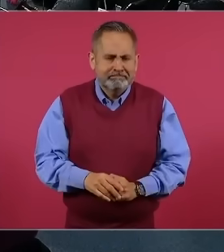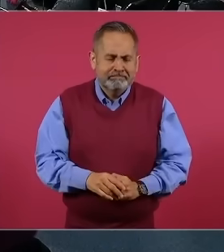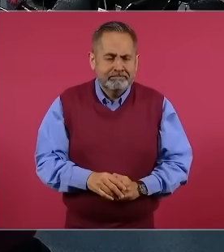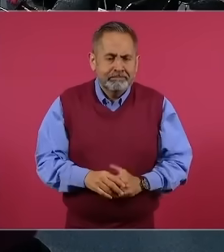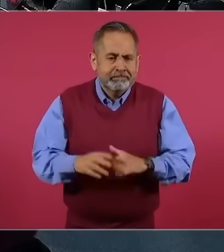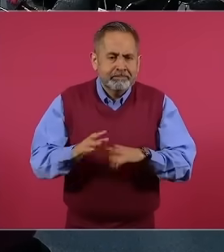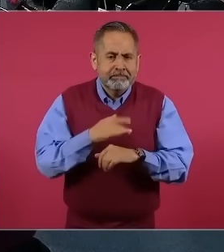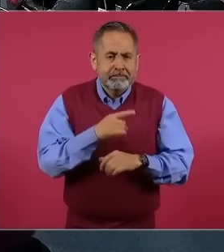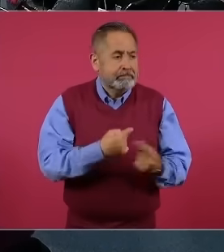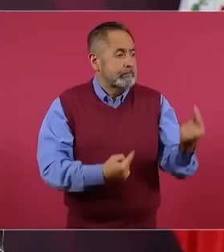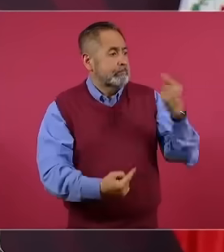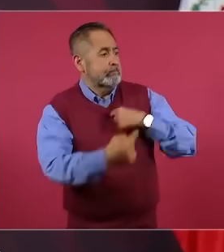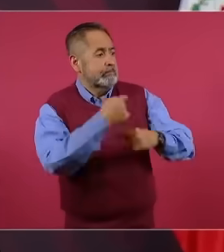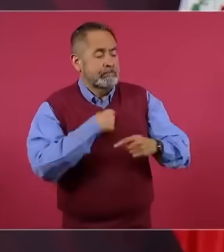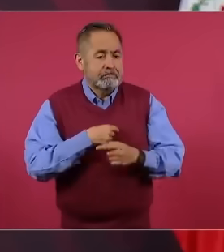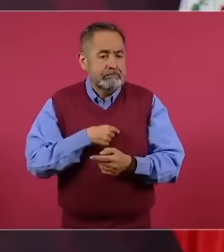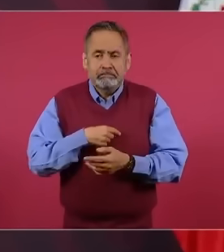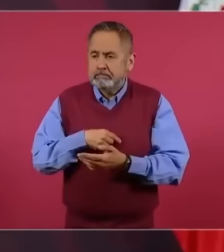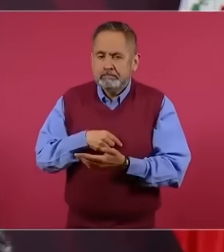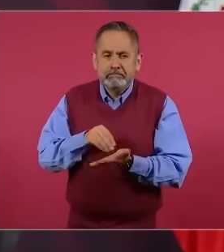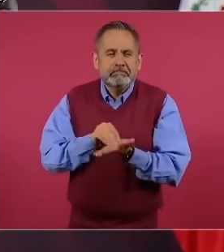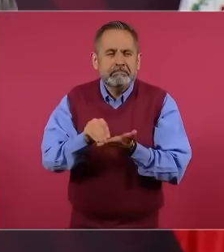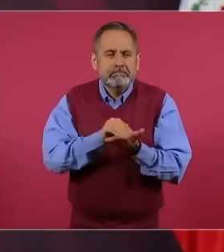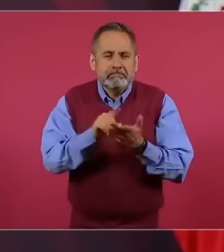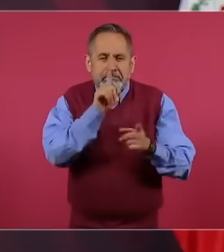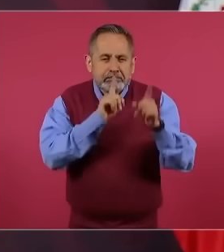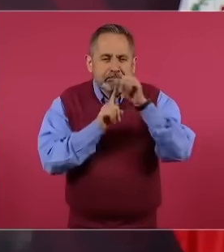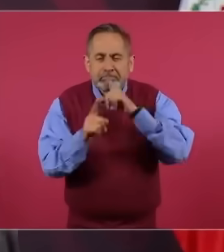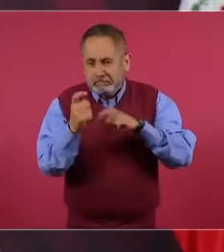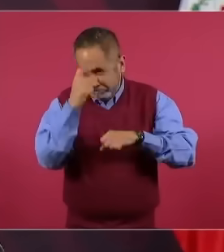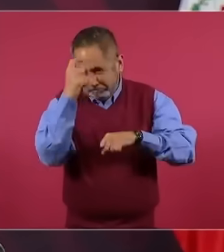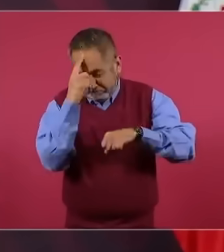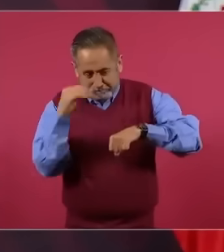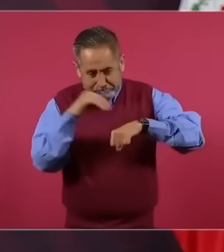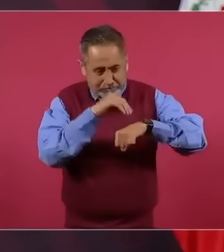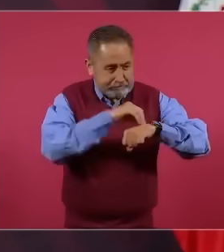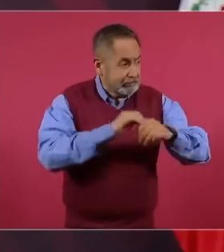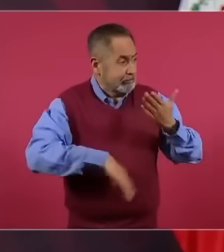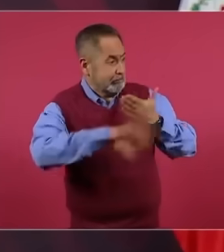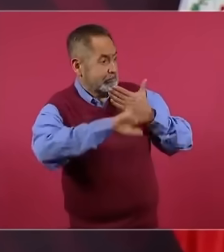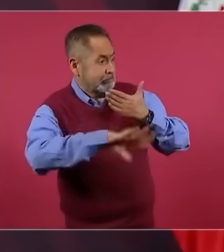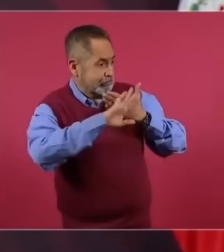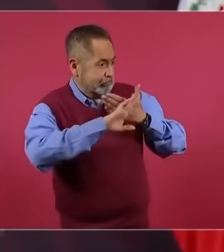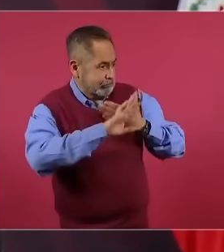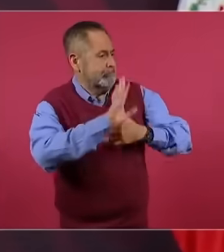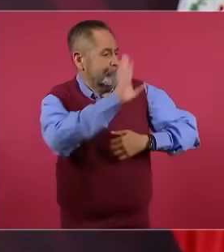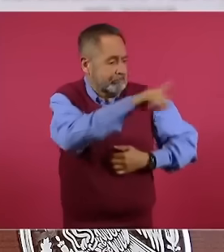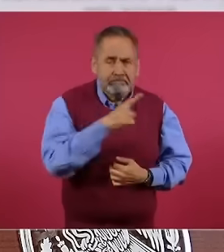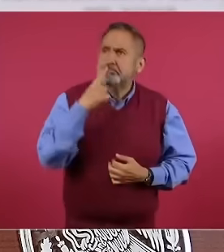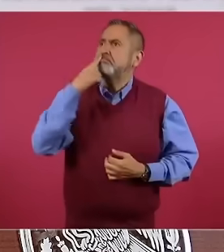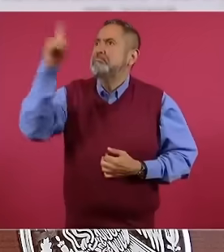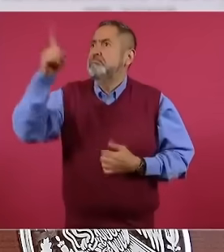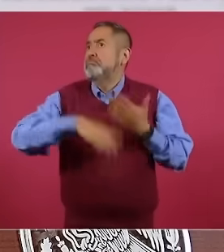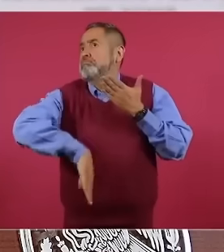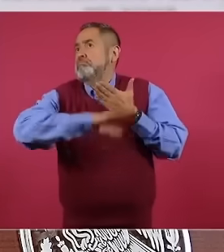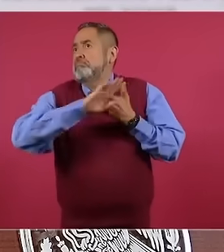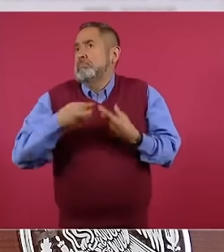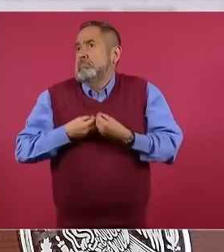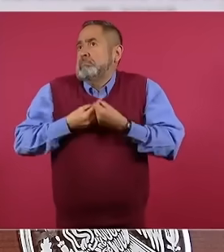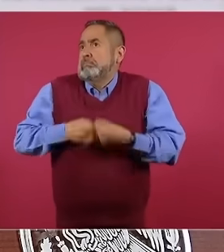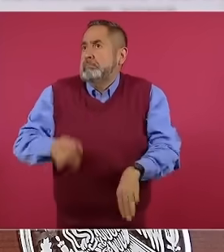por calumnias, por daño moral, mucho menos reprimir